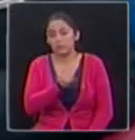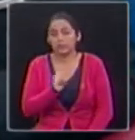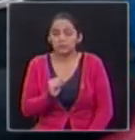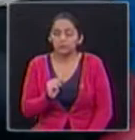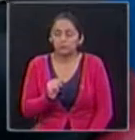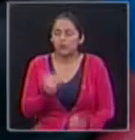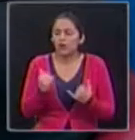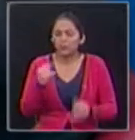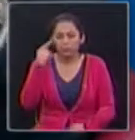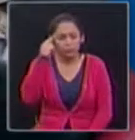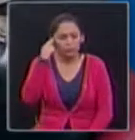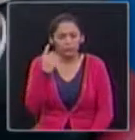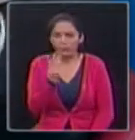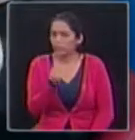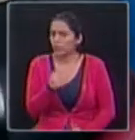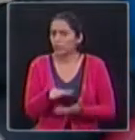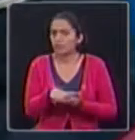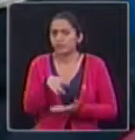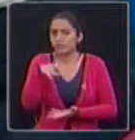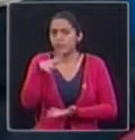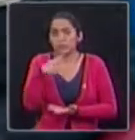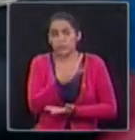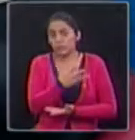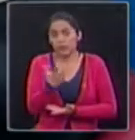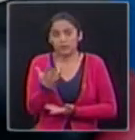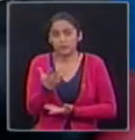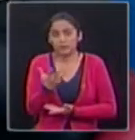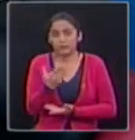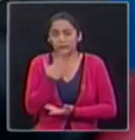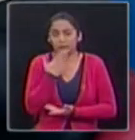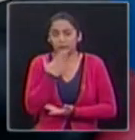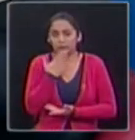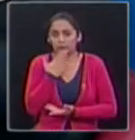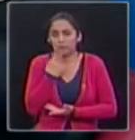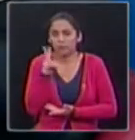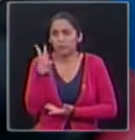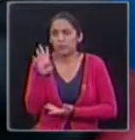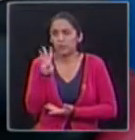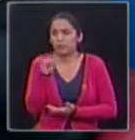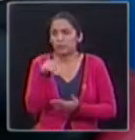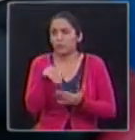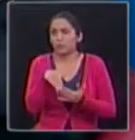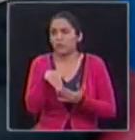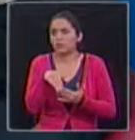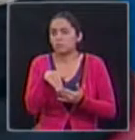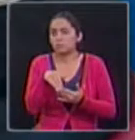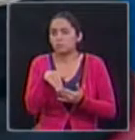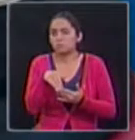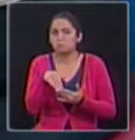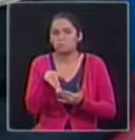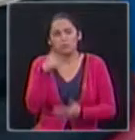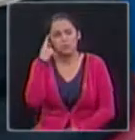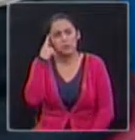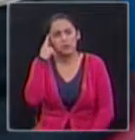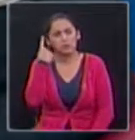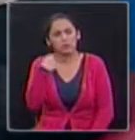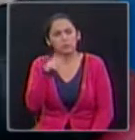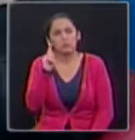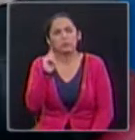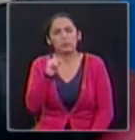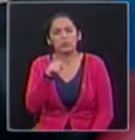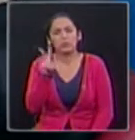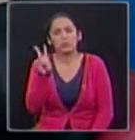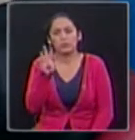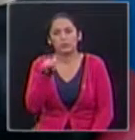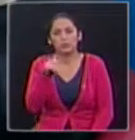financiar todo el aparataje gubernamental. Entonces creíamos que 24 mil era la cifra óptima, en donde se iban a